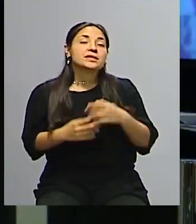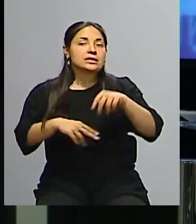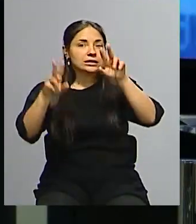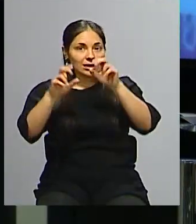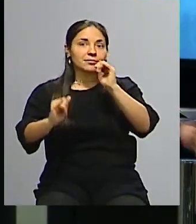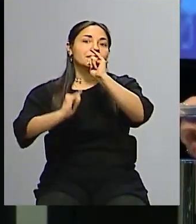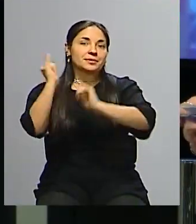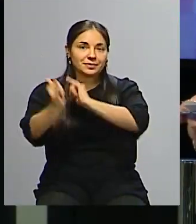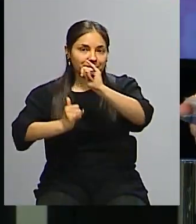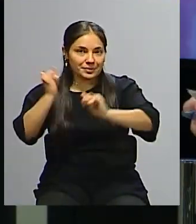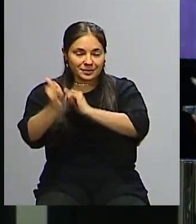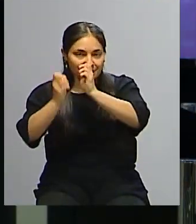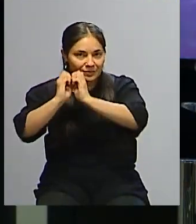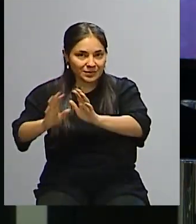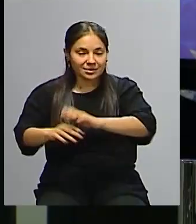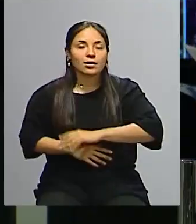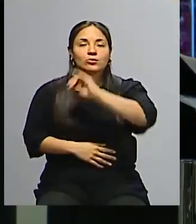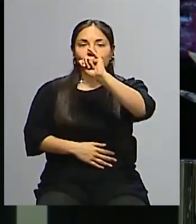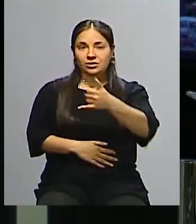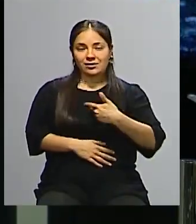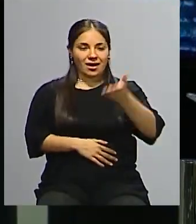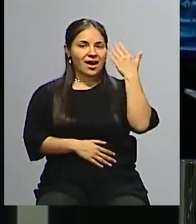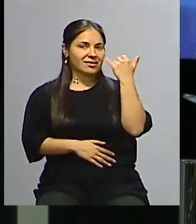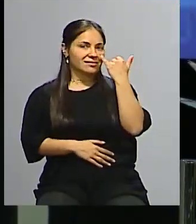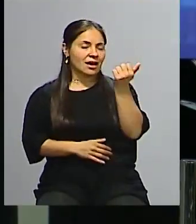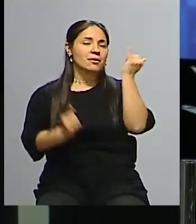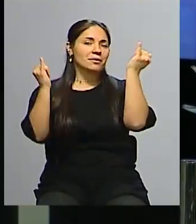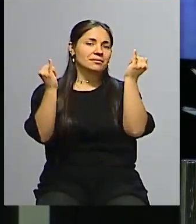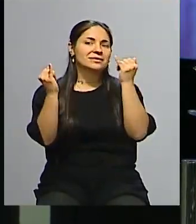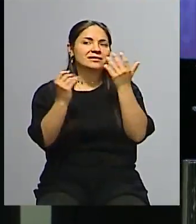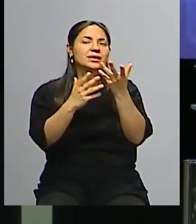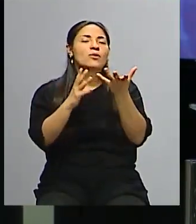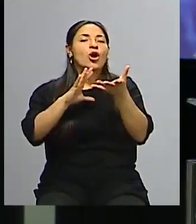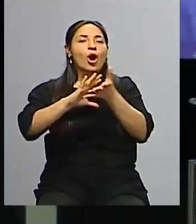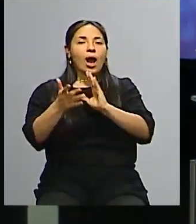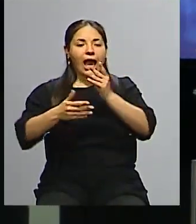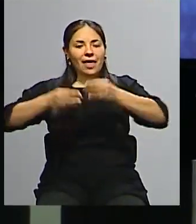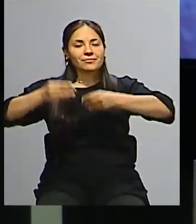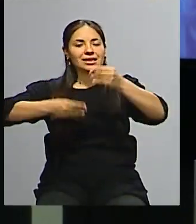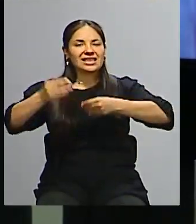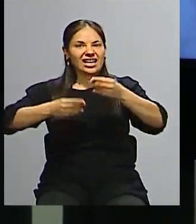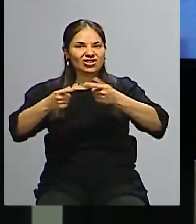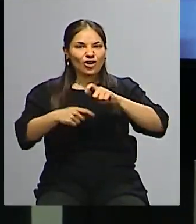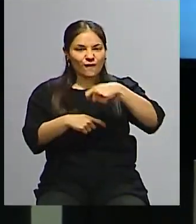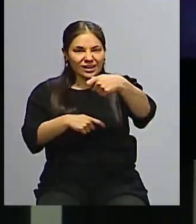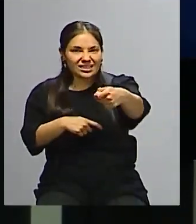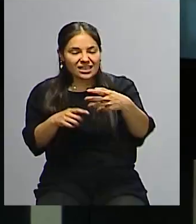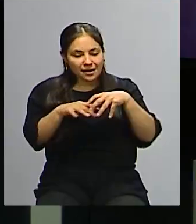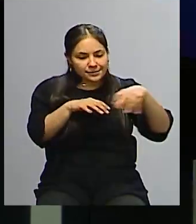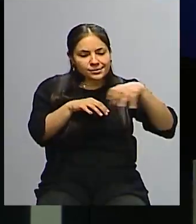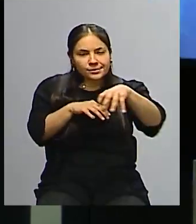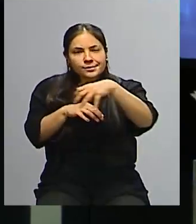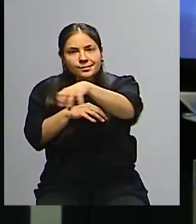tal cual. Ya en programas anteriores hemos hablado de los subsistemas de la administración financiera. Sí. Y hoy nos toca